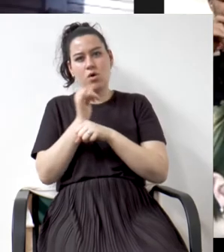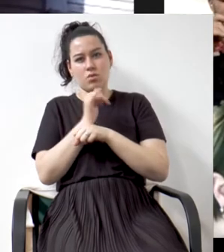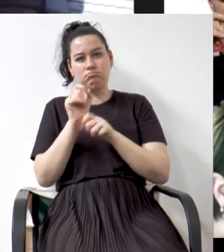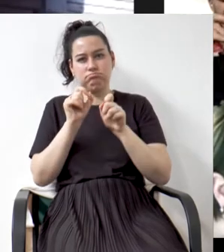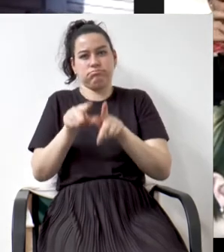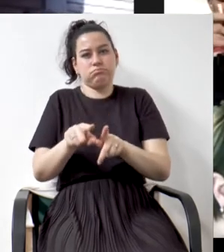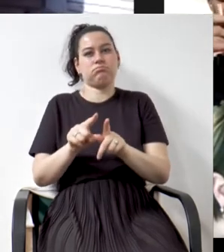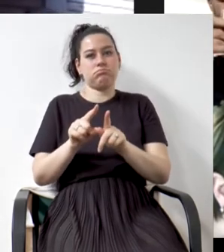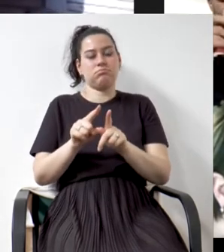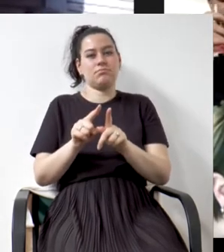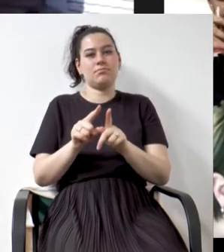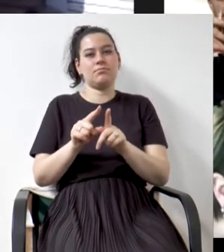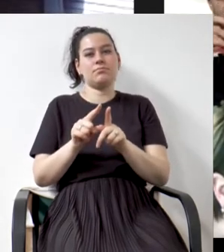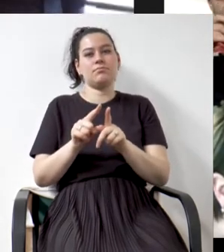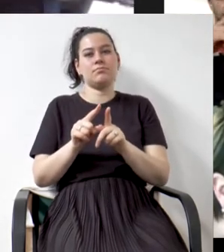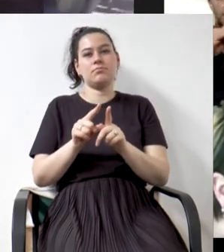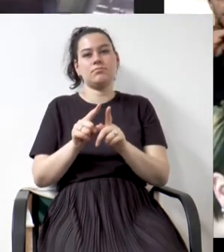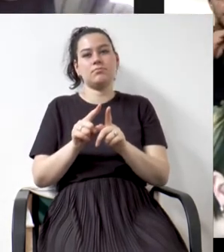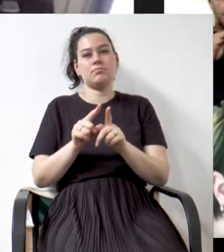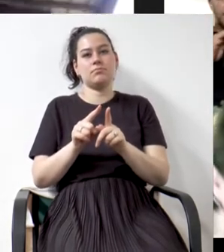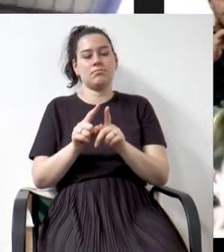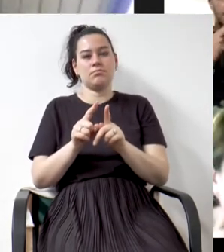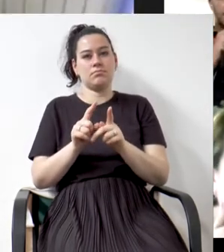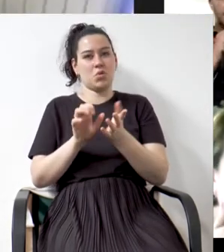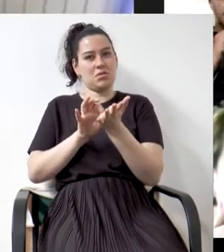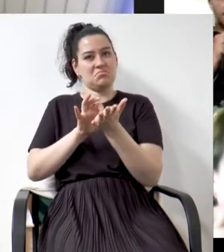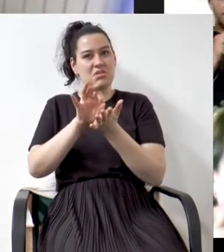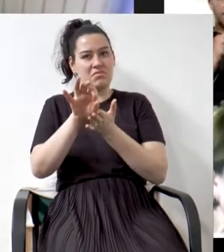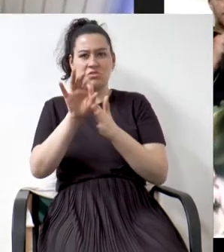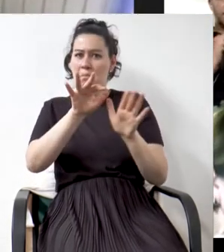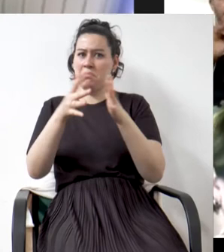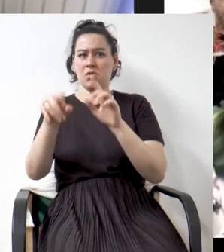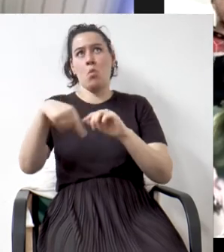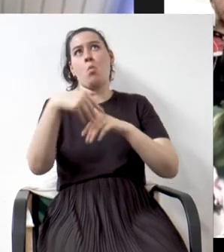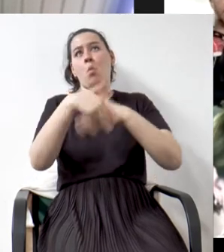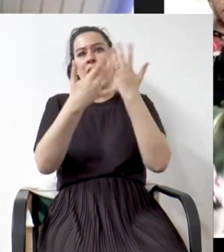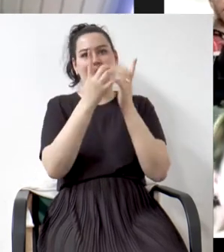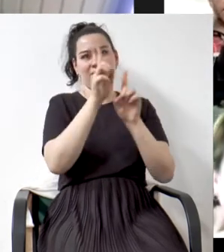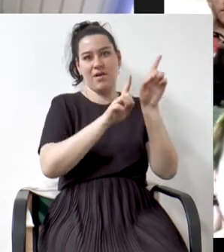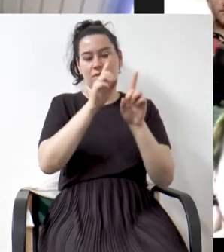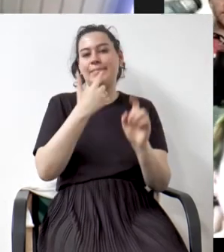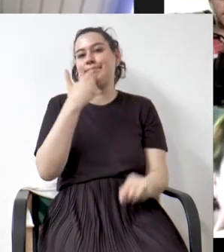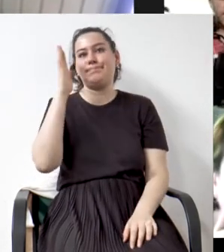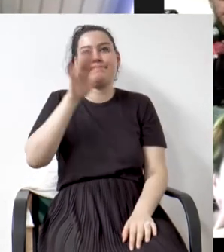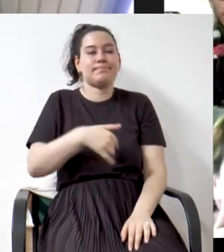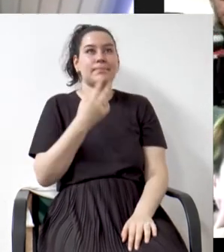consolidación institucional que lo hace un servicio bastante parecido al resto. Si uno mira, por